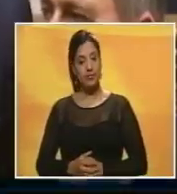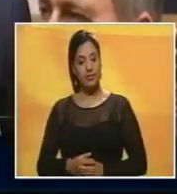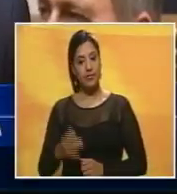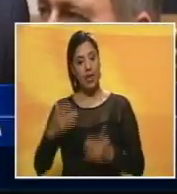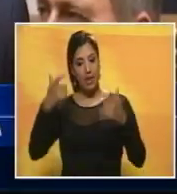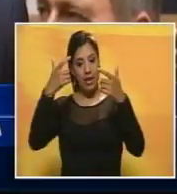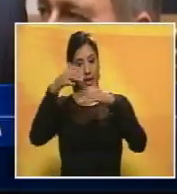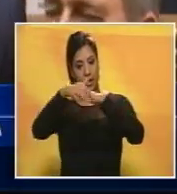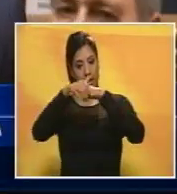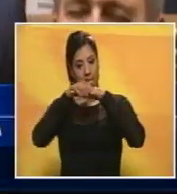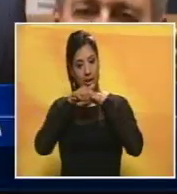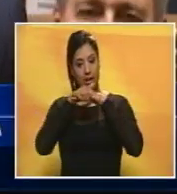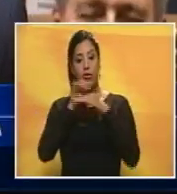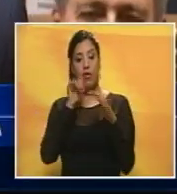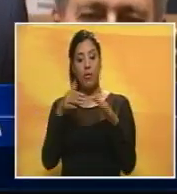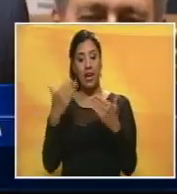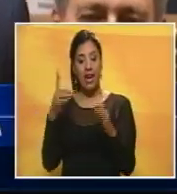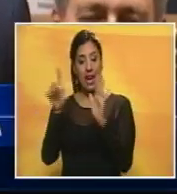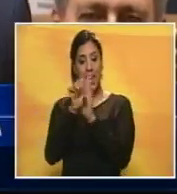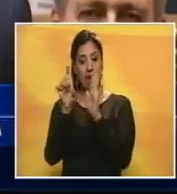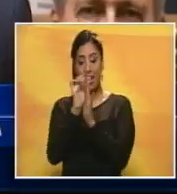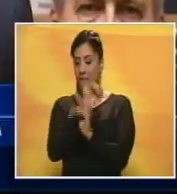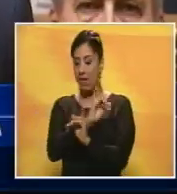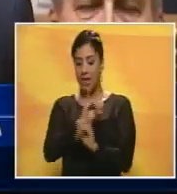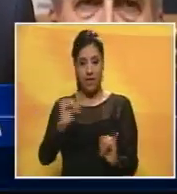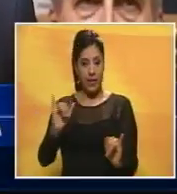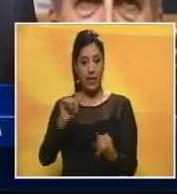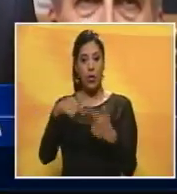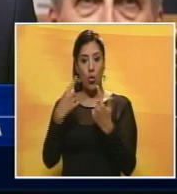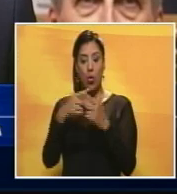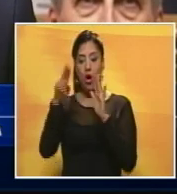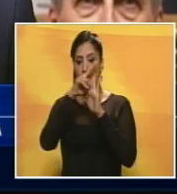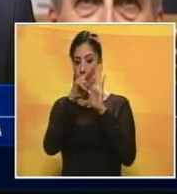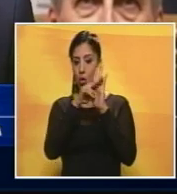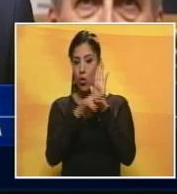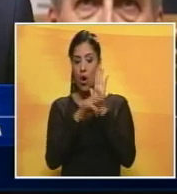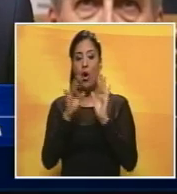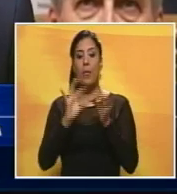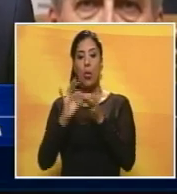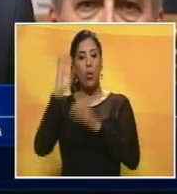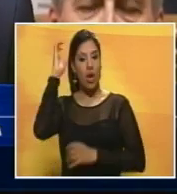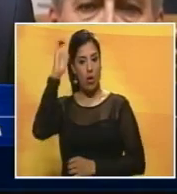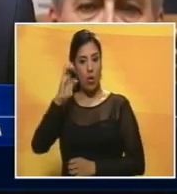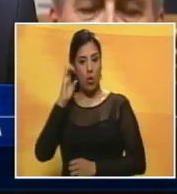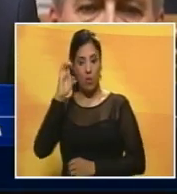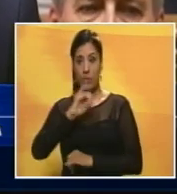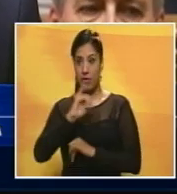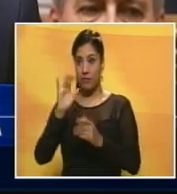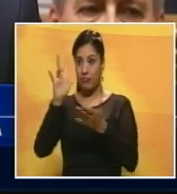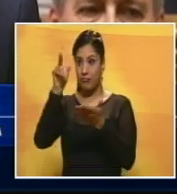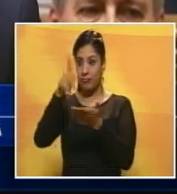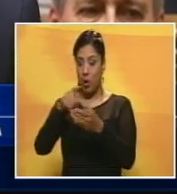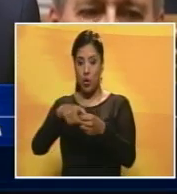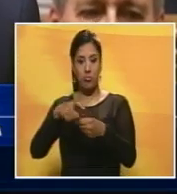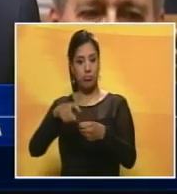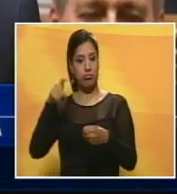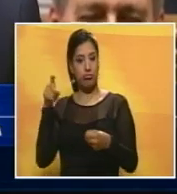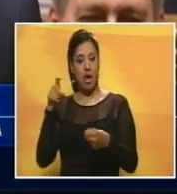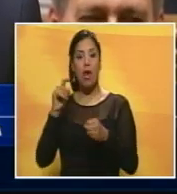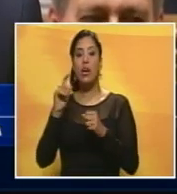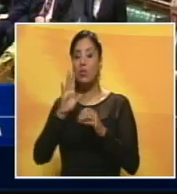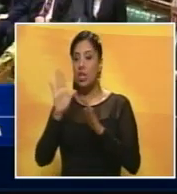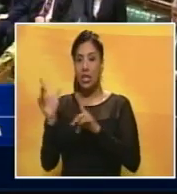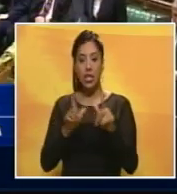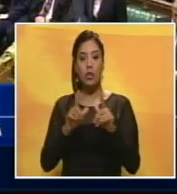En Reino Unido, la legislación que pondrá fin a la preeminiscencia de la normativa de la Unión Europea una vez ejecutado el Brexit superó